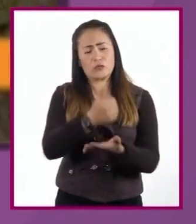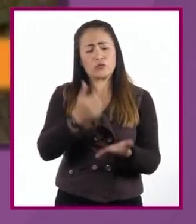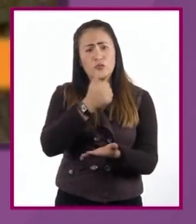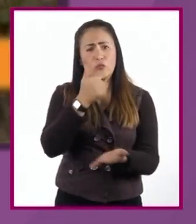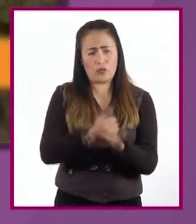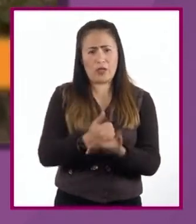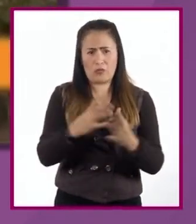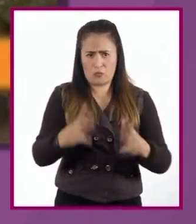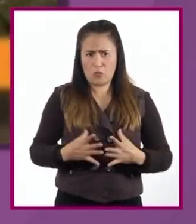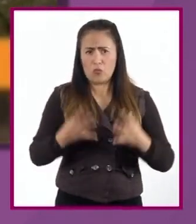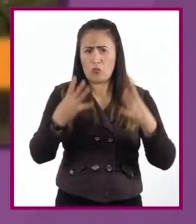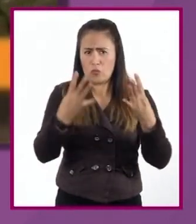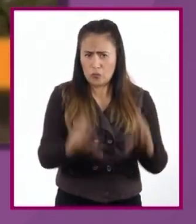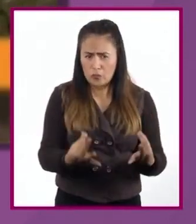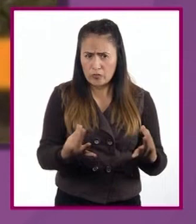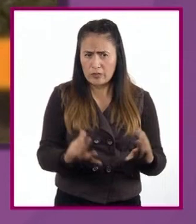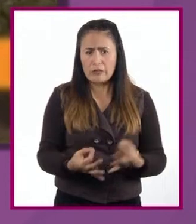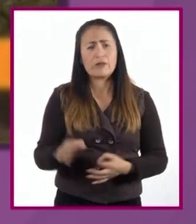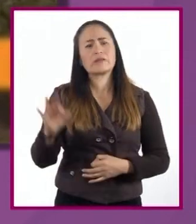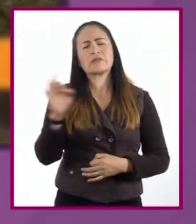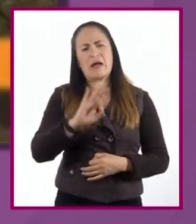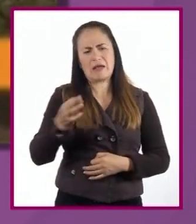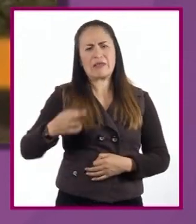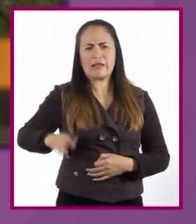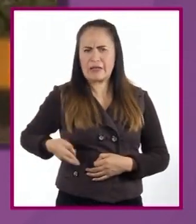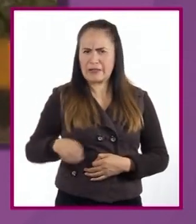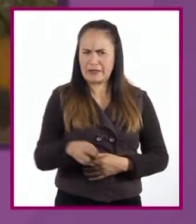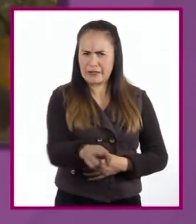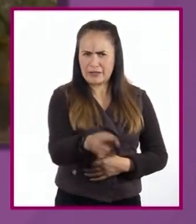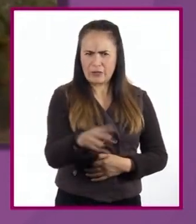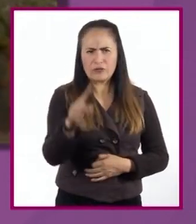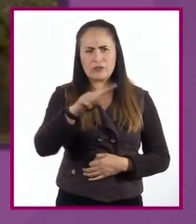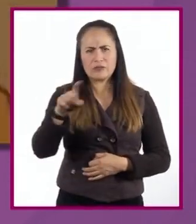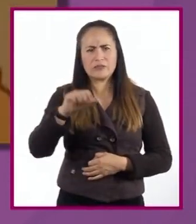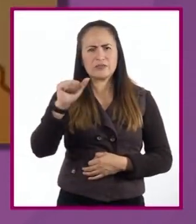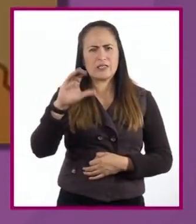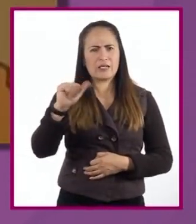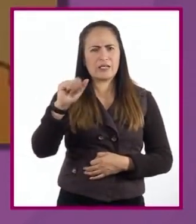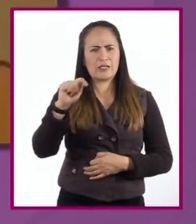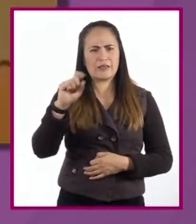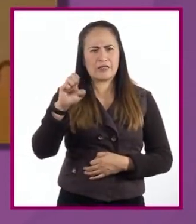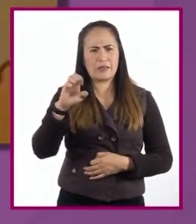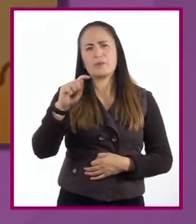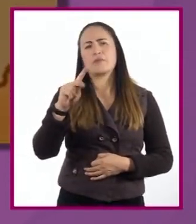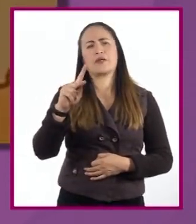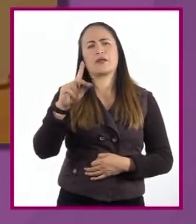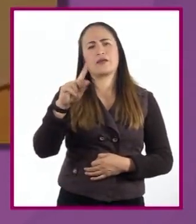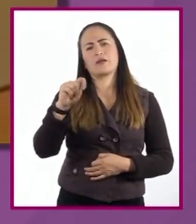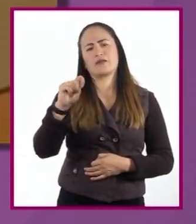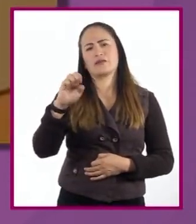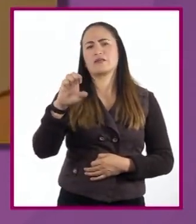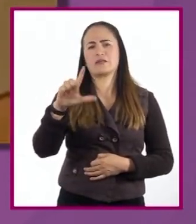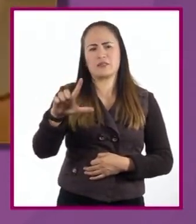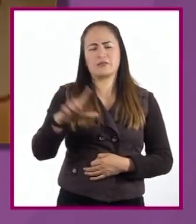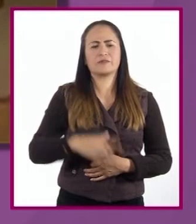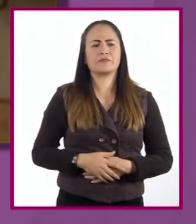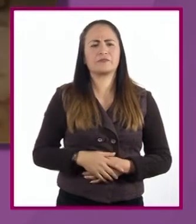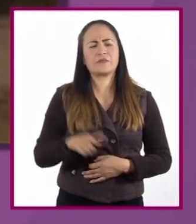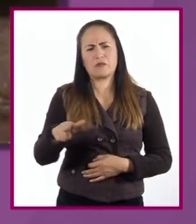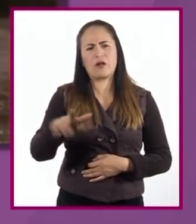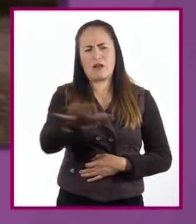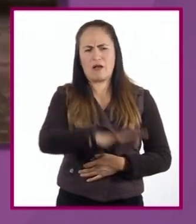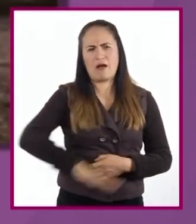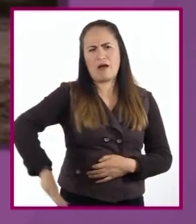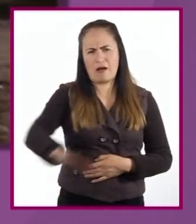fue probablemente un delta de uno de los ríos que bajaba del río Zacatepetl y que nos iba a desembocar hacia lo que es la zona del lago.